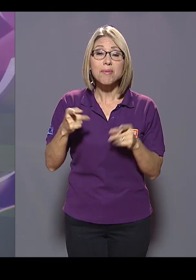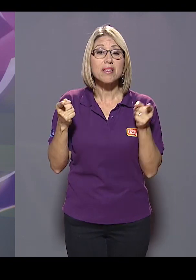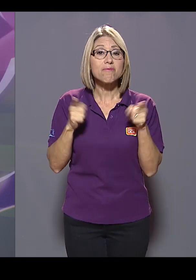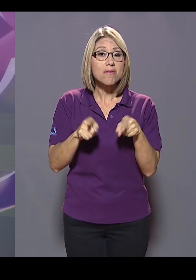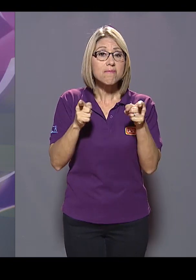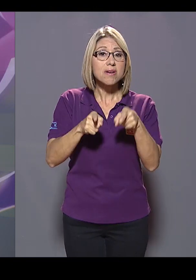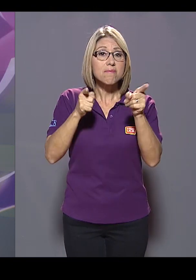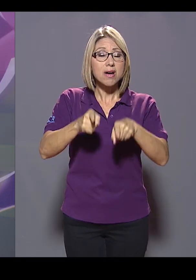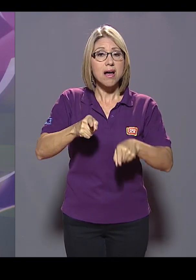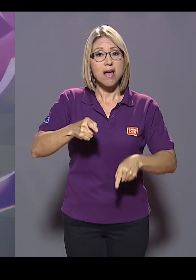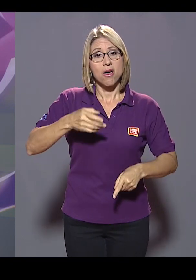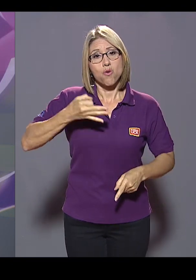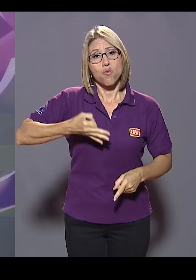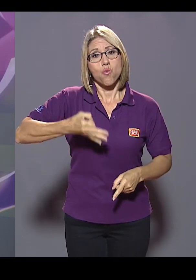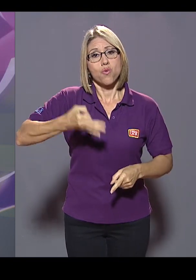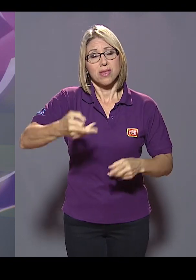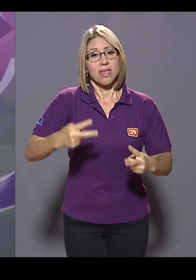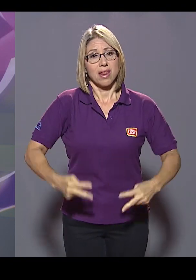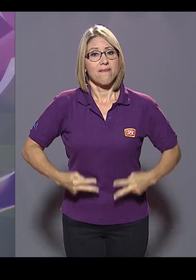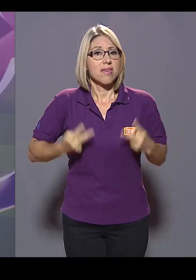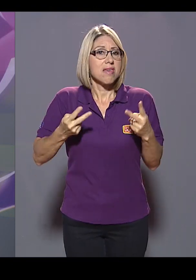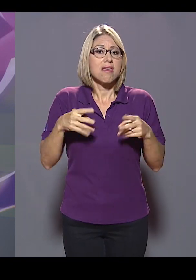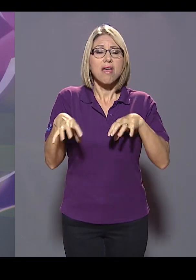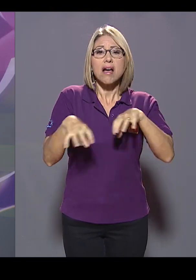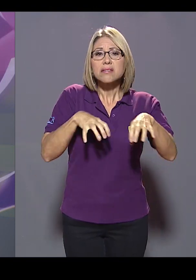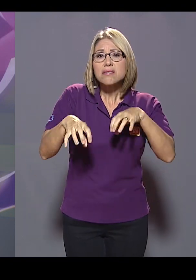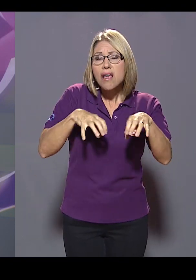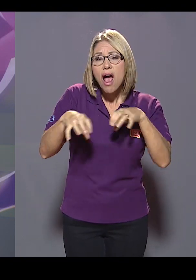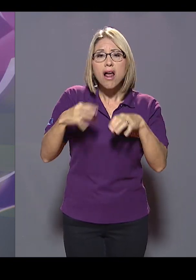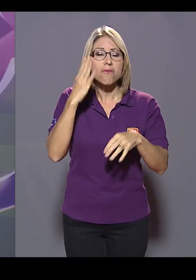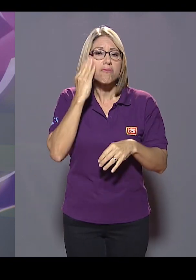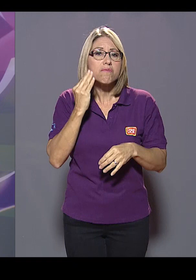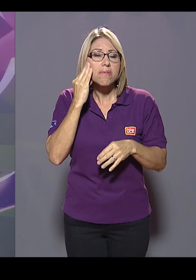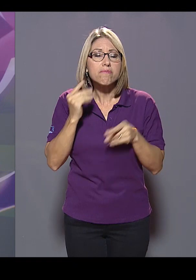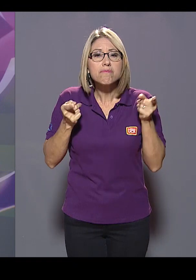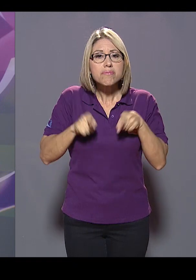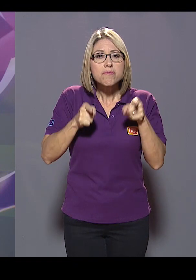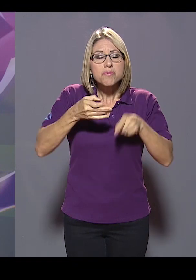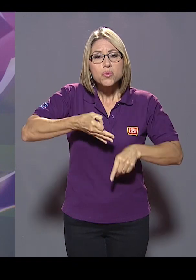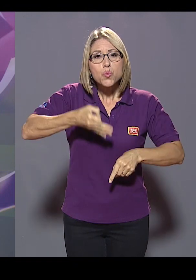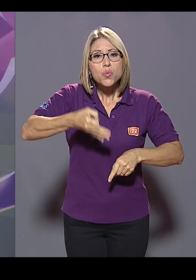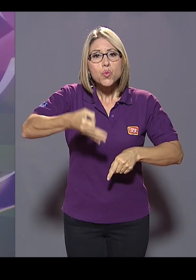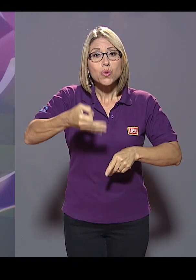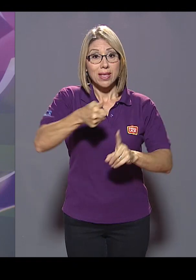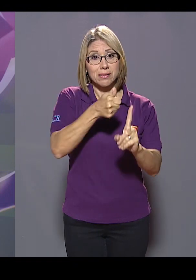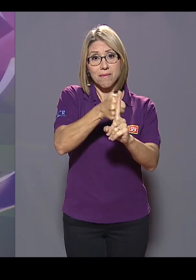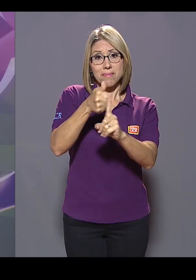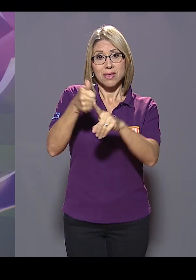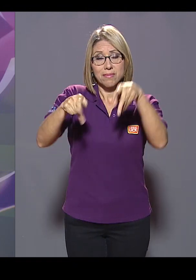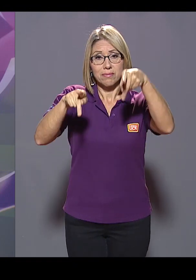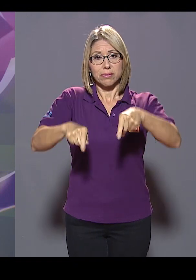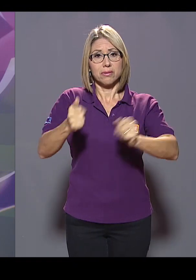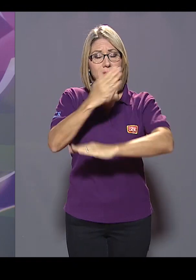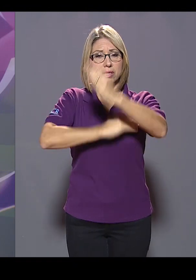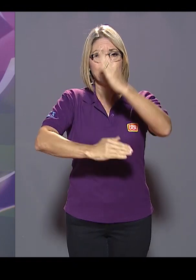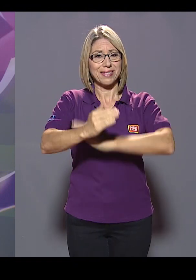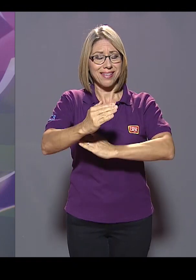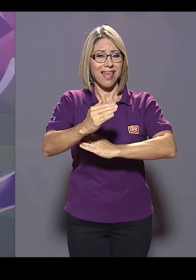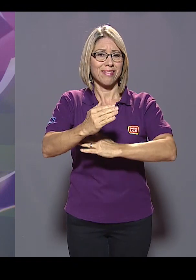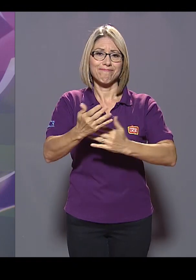acciones diarias del día a día, del vivir de las personas con discapacidad, cuesta